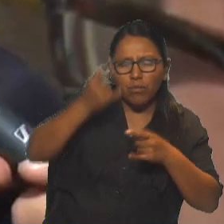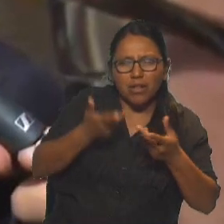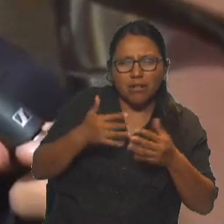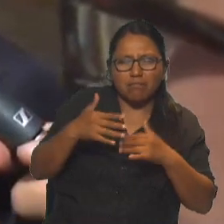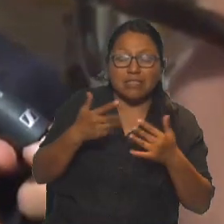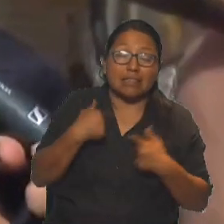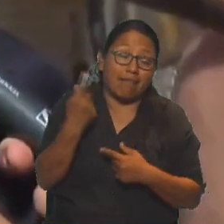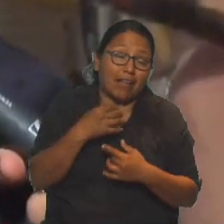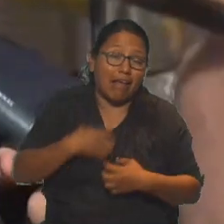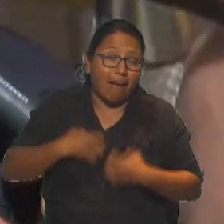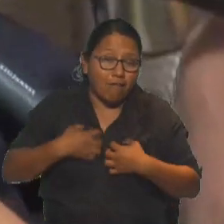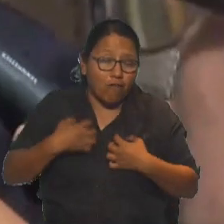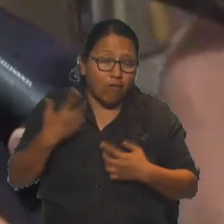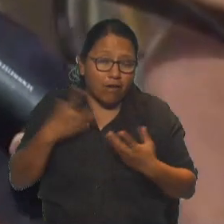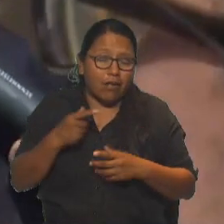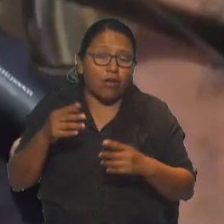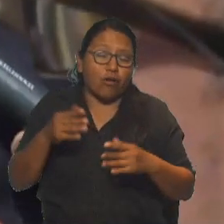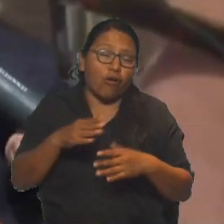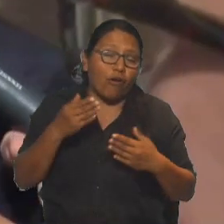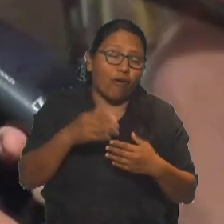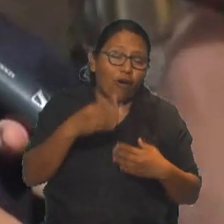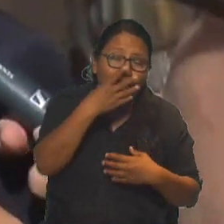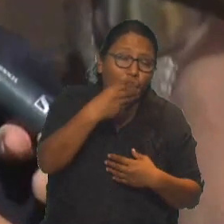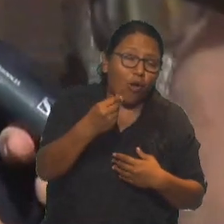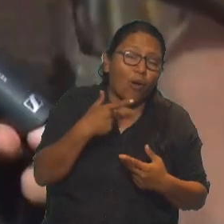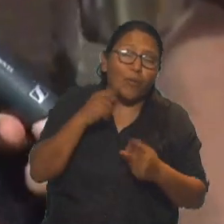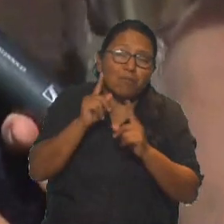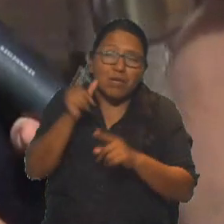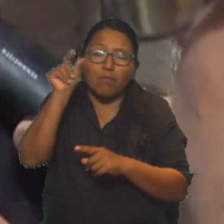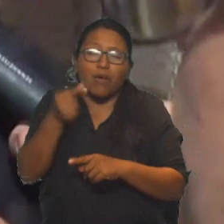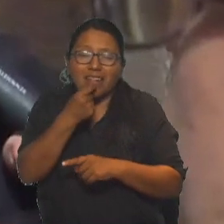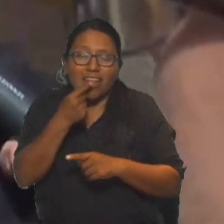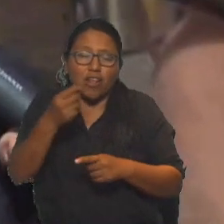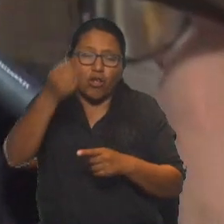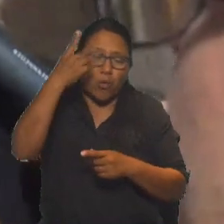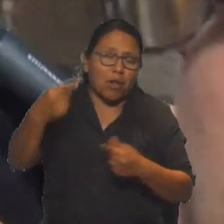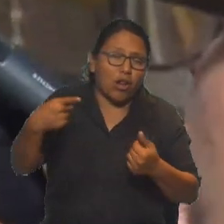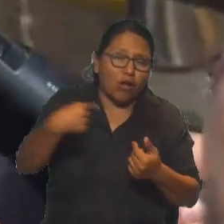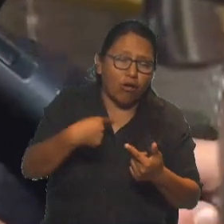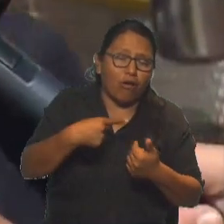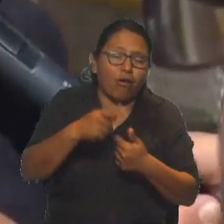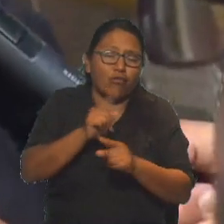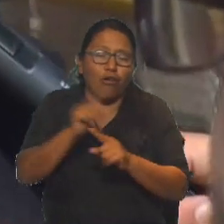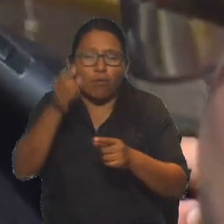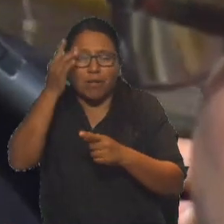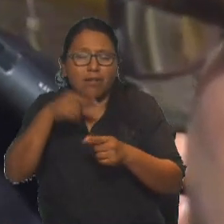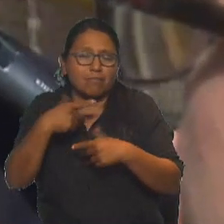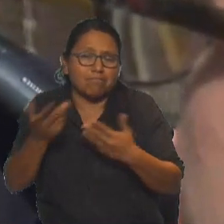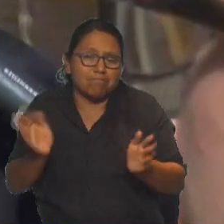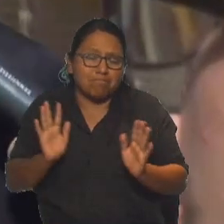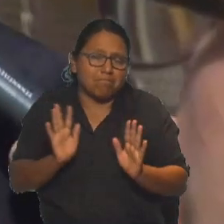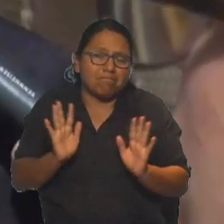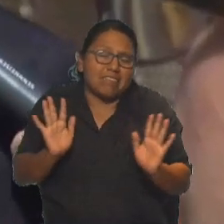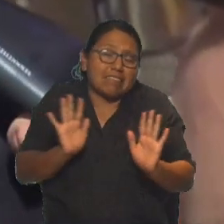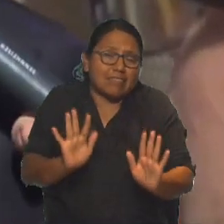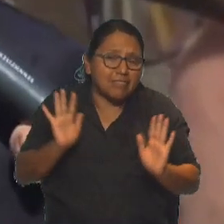la bronca que tenemos nosotros con Gimnasia, que nos dirigió el mismo árbitro, nos dio un penal en contra, no nos dio un penal para nosotros?